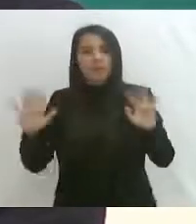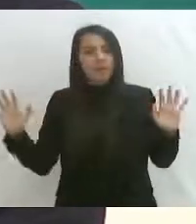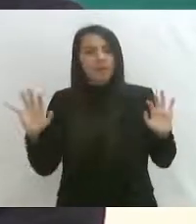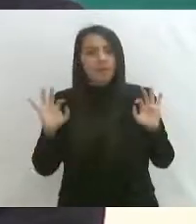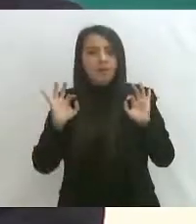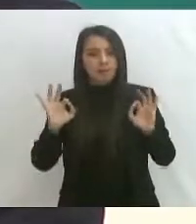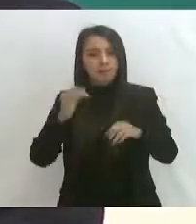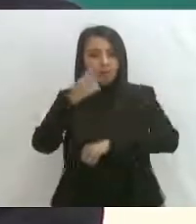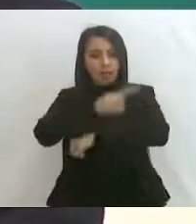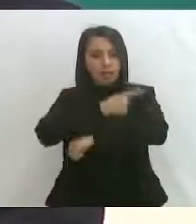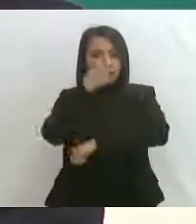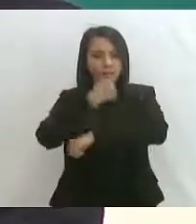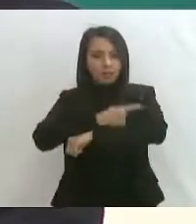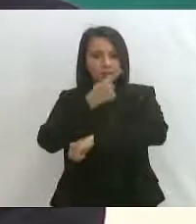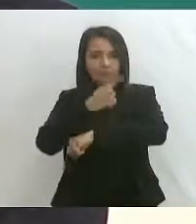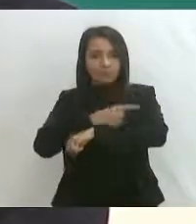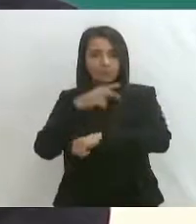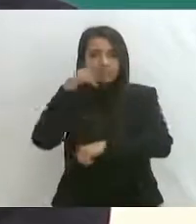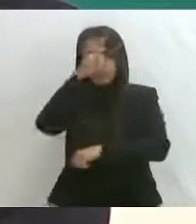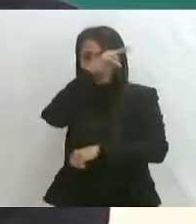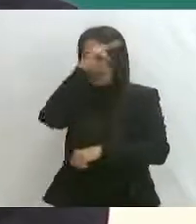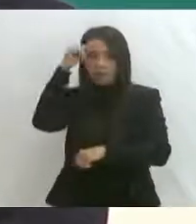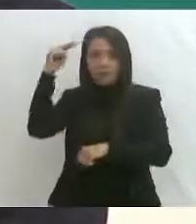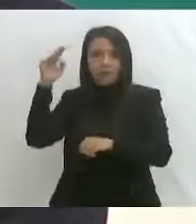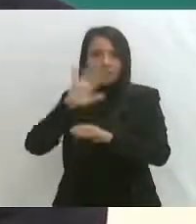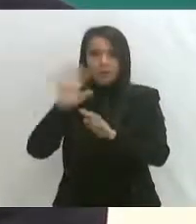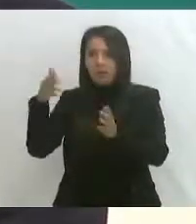las casetas de Nayarit, todas.